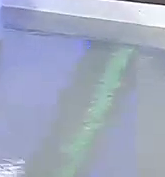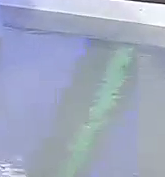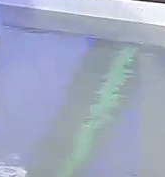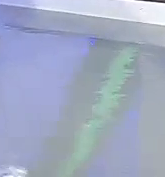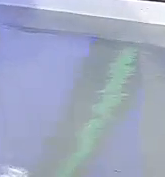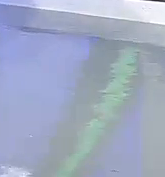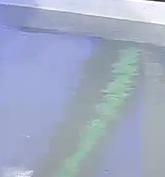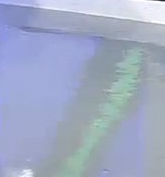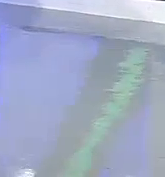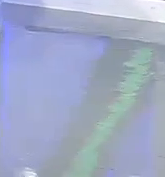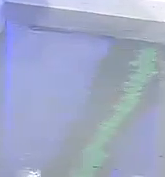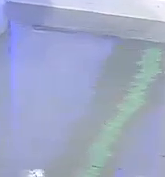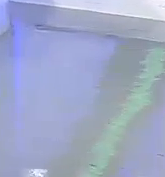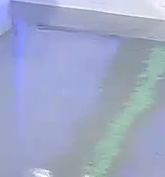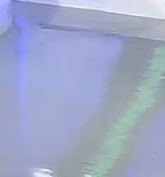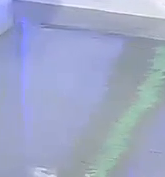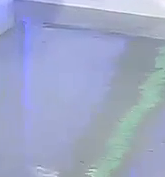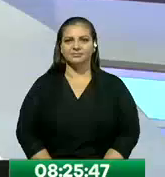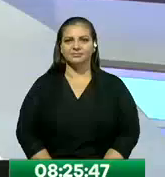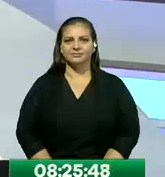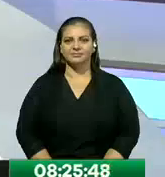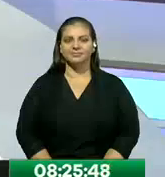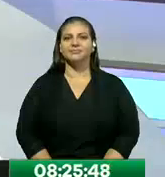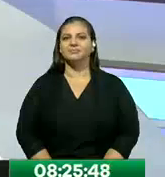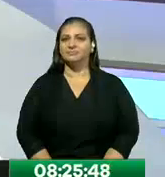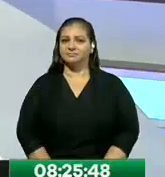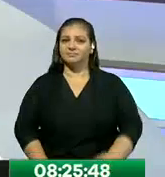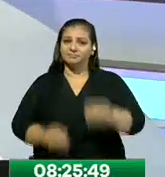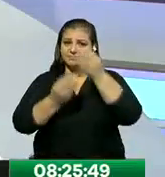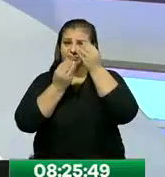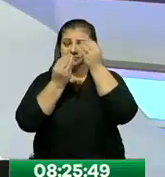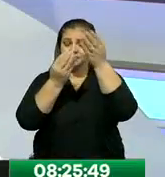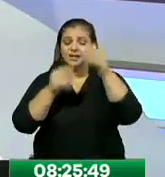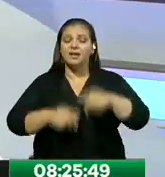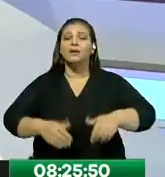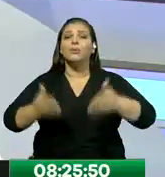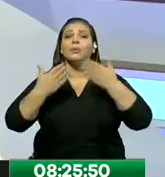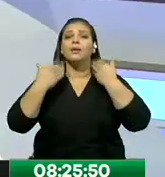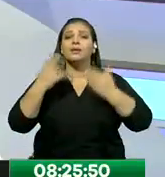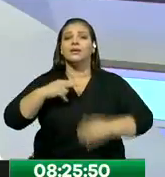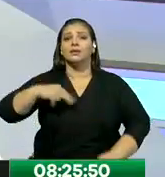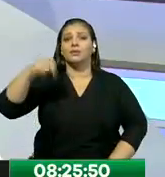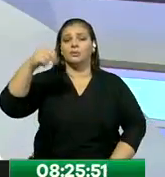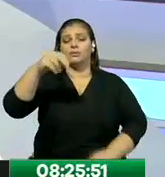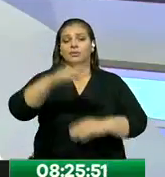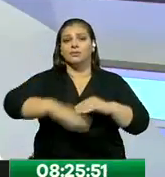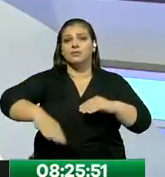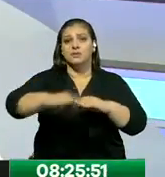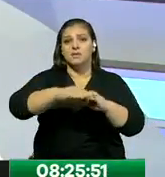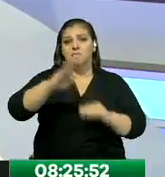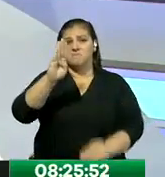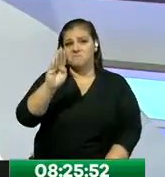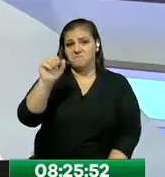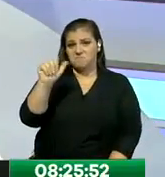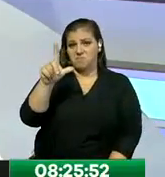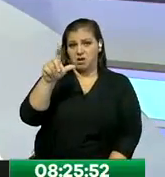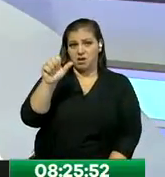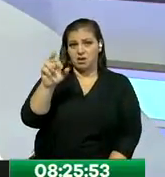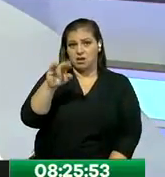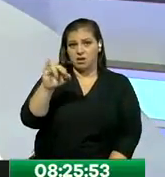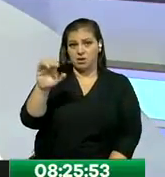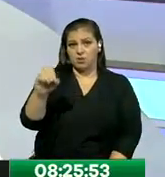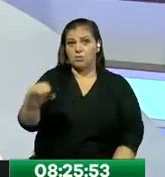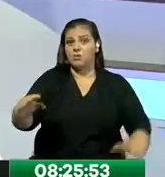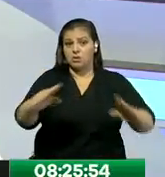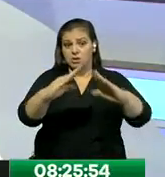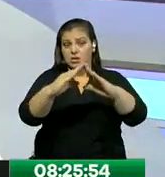Informando, amigos televidentes, detienen a un sujeto acusado de violar a una mujer en la cooperativa Valerio Estacio en el noroeste de Guayaquil. La